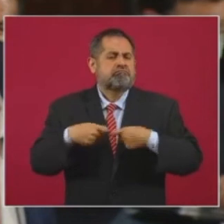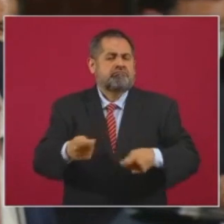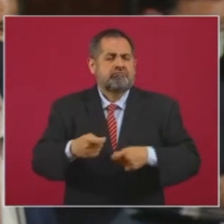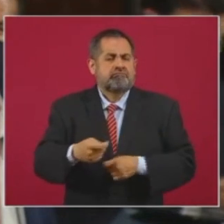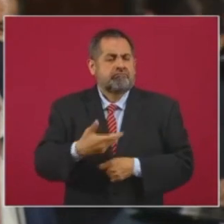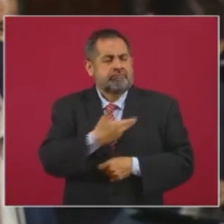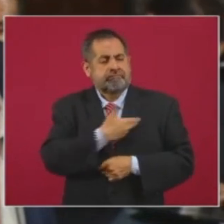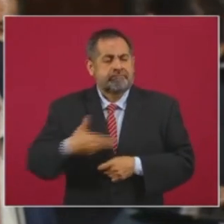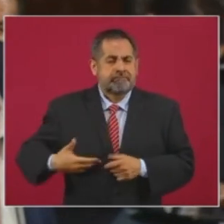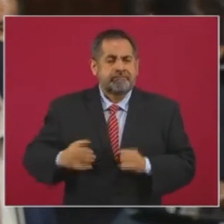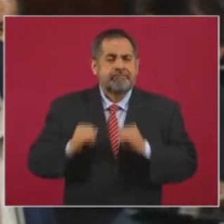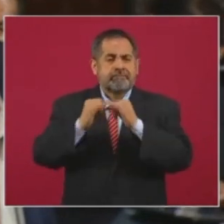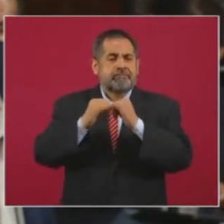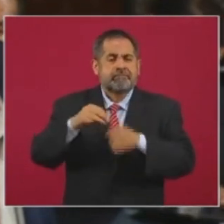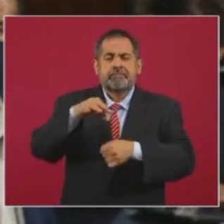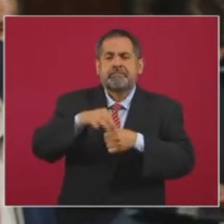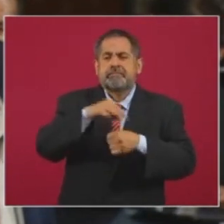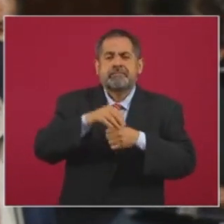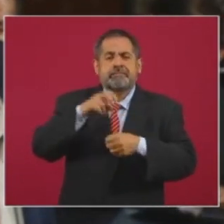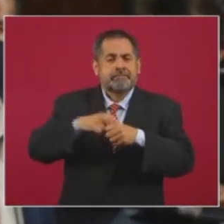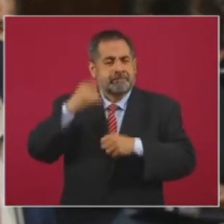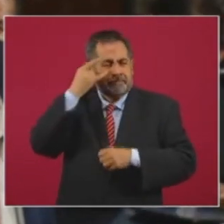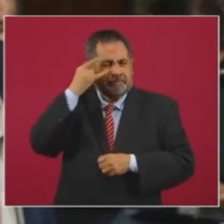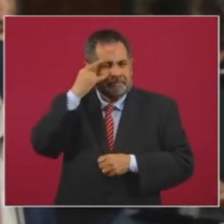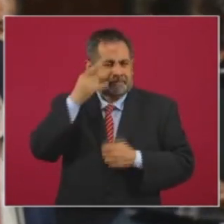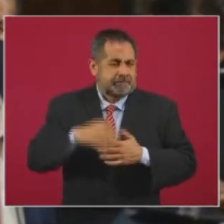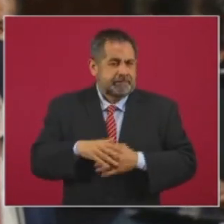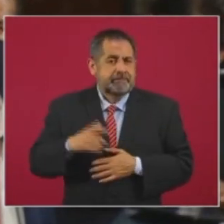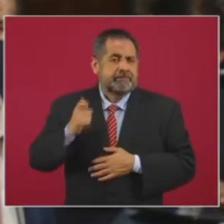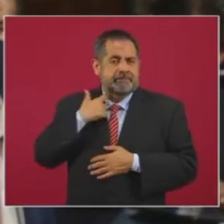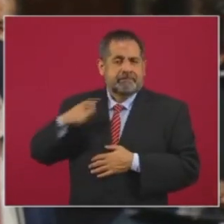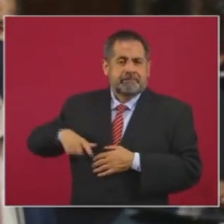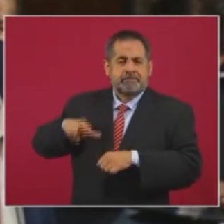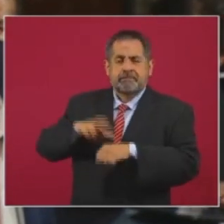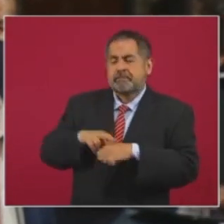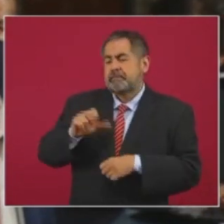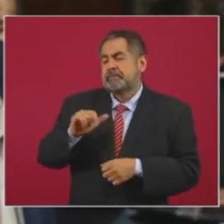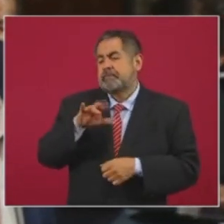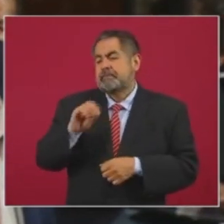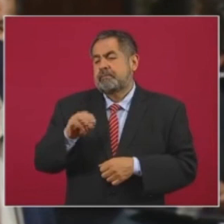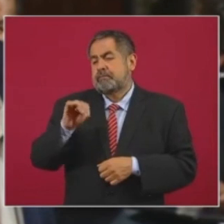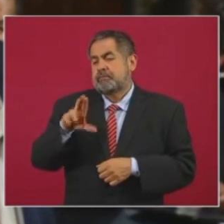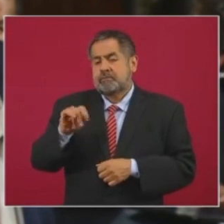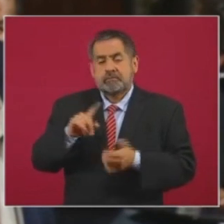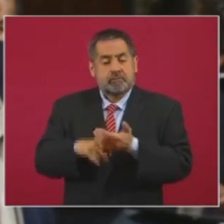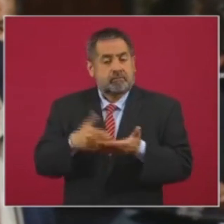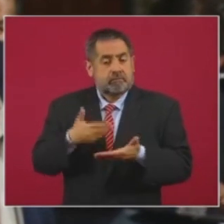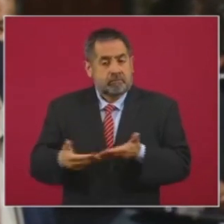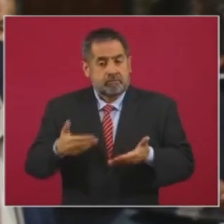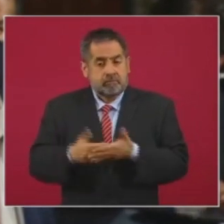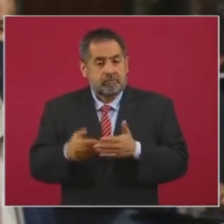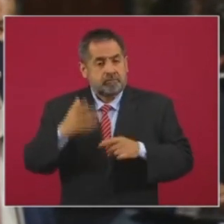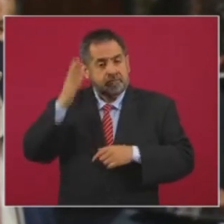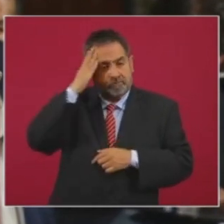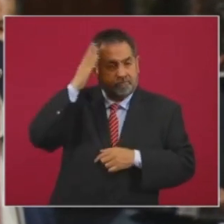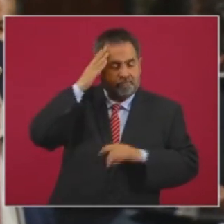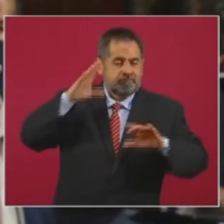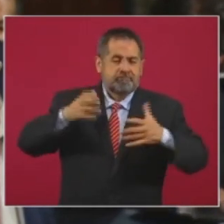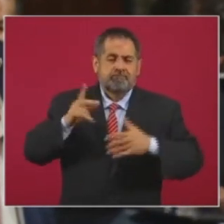del Instituto Estatal Electoral de Campeche, por el entonces gobernador Alejandro Moreno Cárdenas, actualmente dirigente del